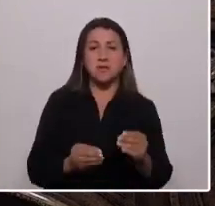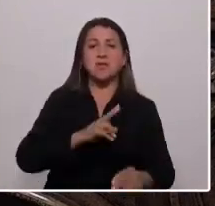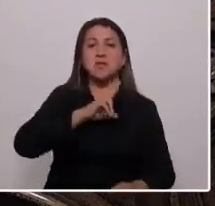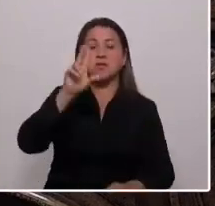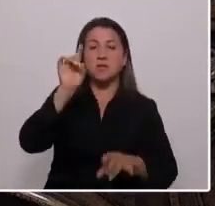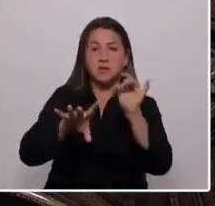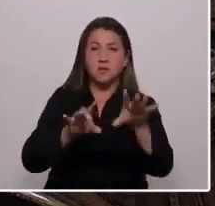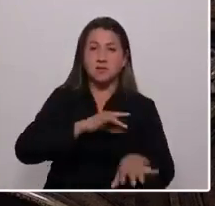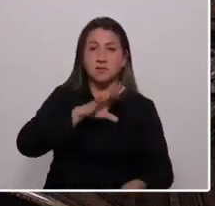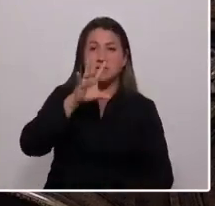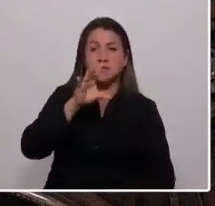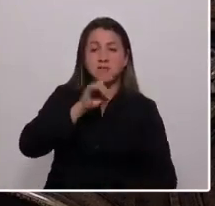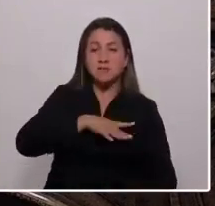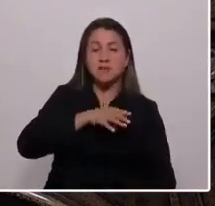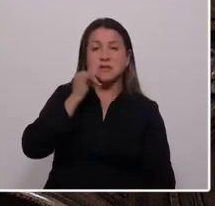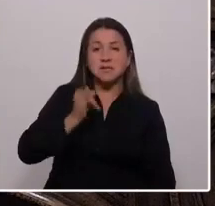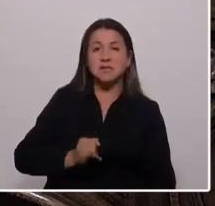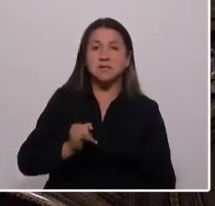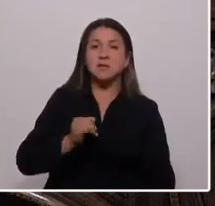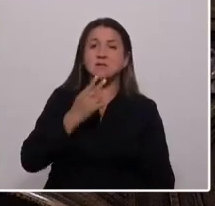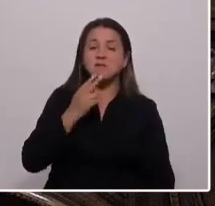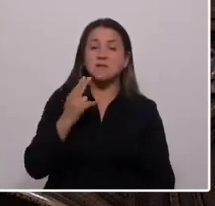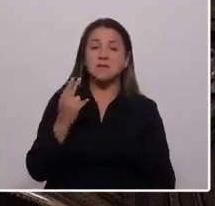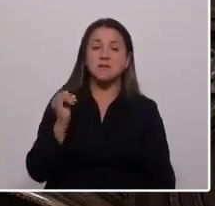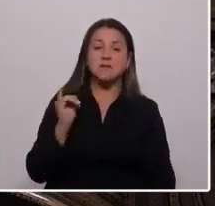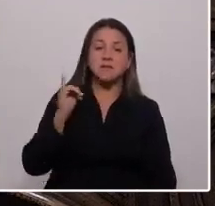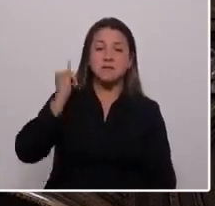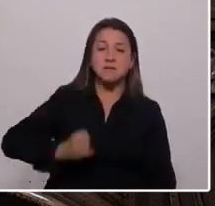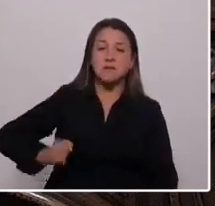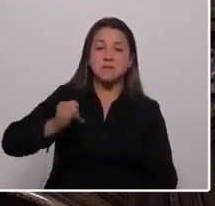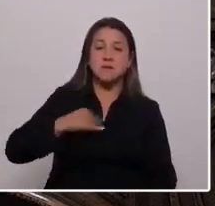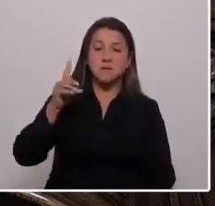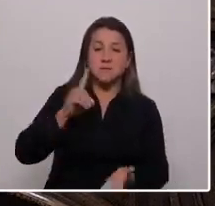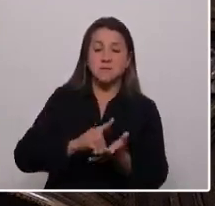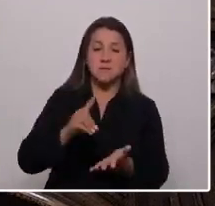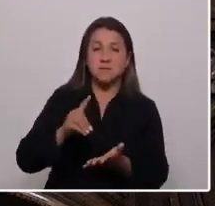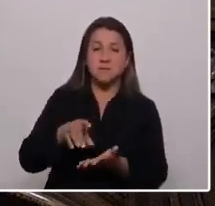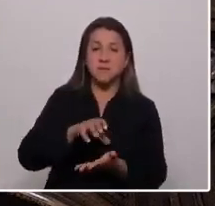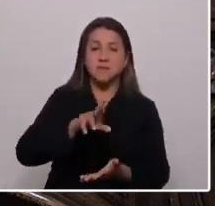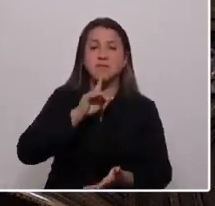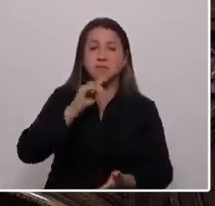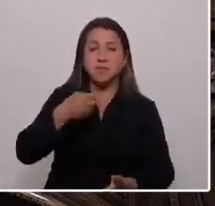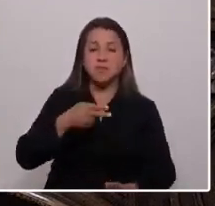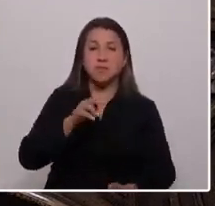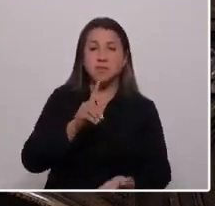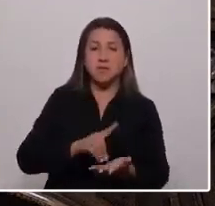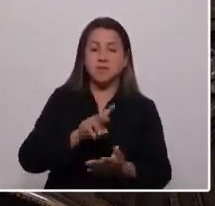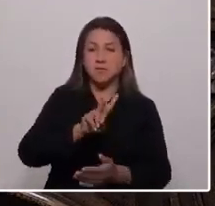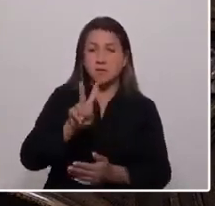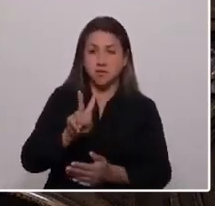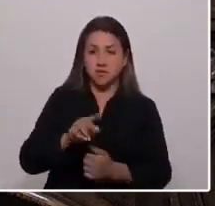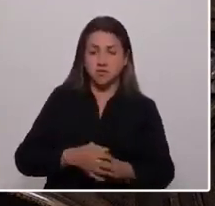siempre. ¡Viva Chile libre! Ruth Hurtado, convencional constituyente, Distrito 22. Muchas gracias.